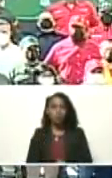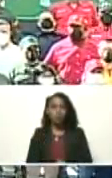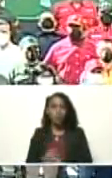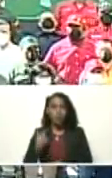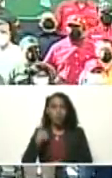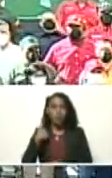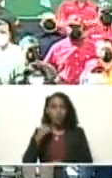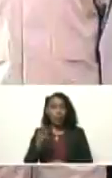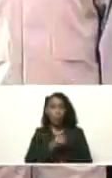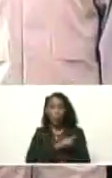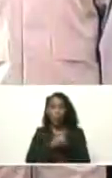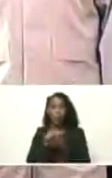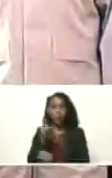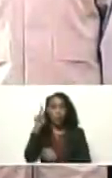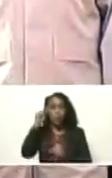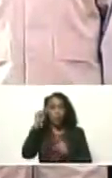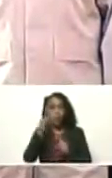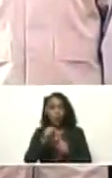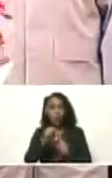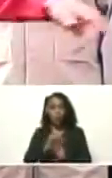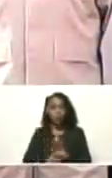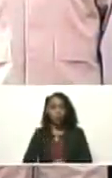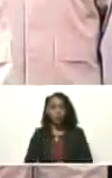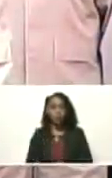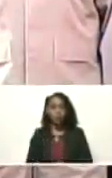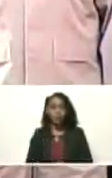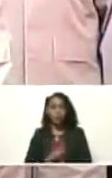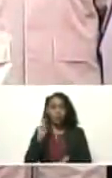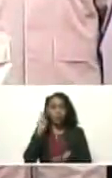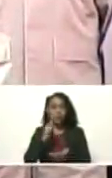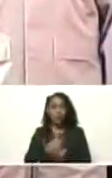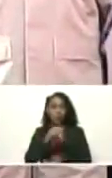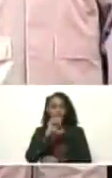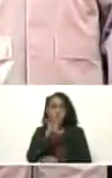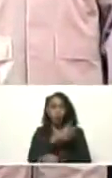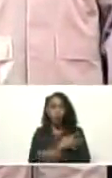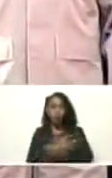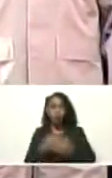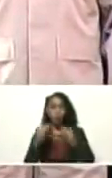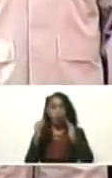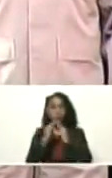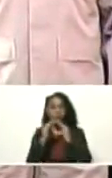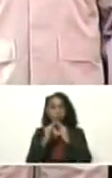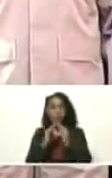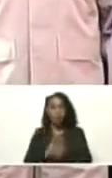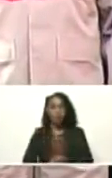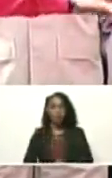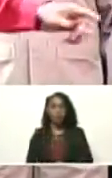Tenemos que cumplir la meta. Llegamos a 4 millones de viviendas.